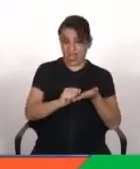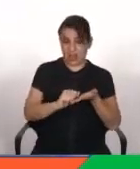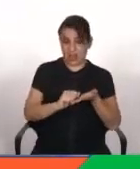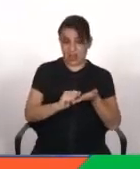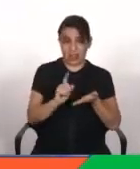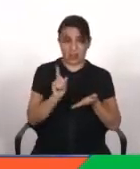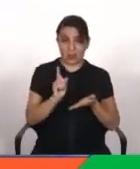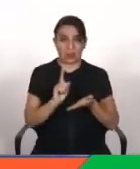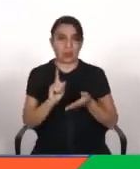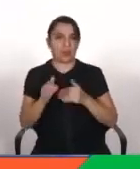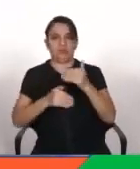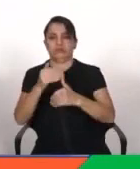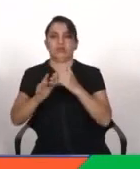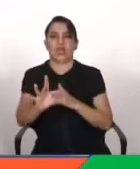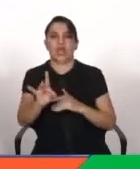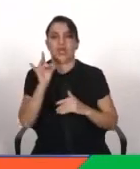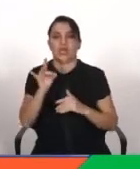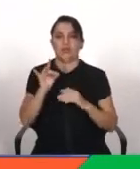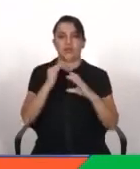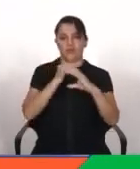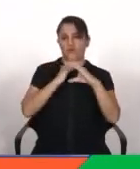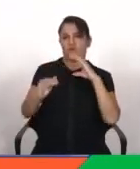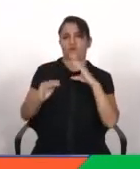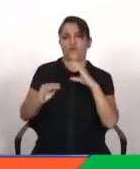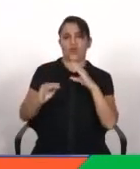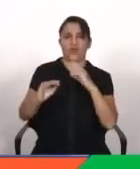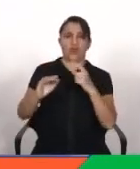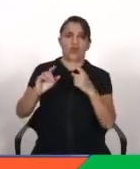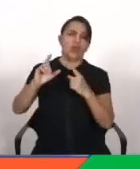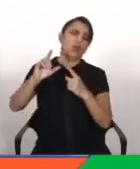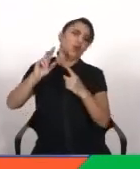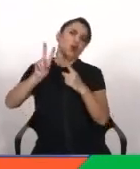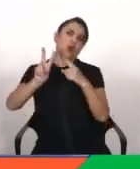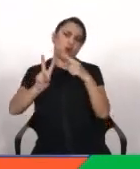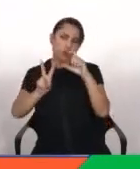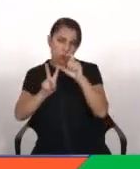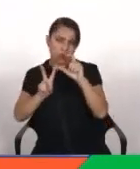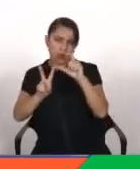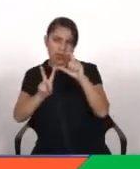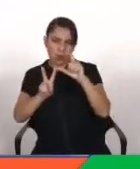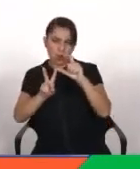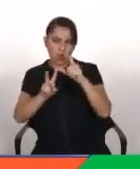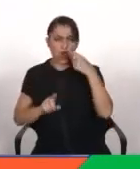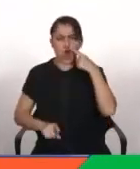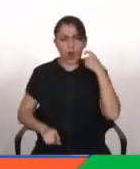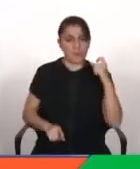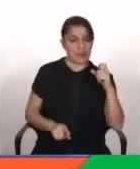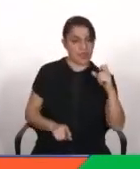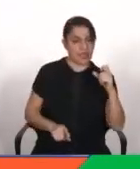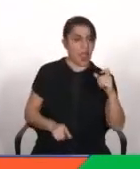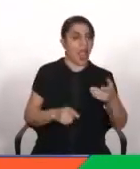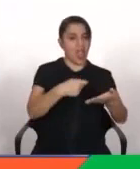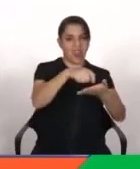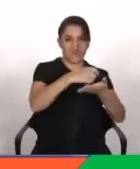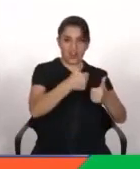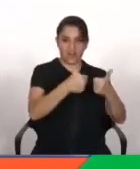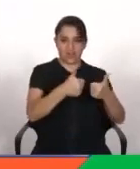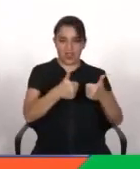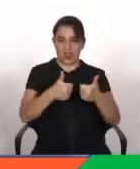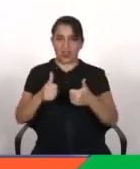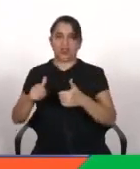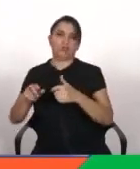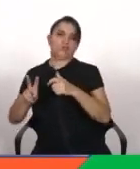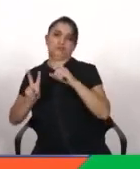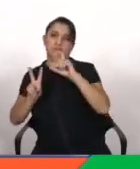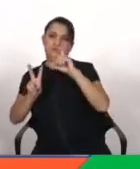prueba que si tú mandas un mismo currículum con nombres de hombres y mujeres, el de los hombres siempre es mejor evaluado. Entonces son como ese tipo de cosas,